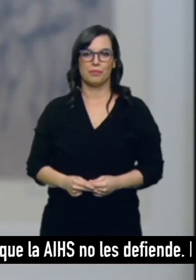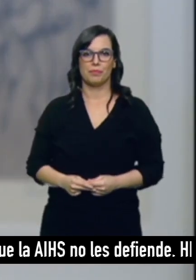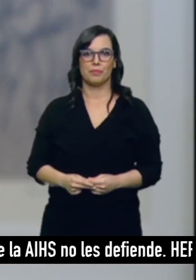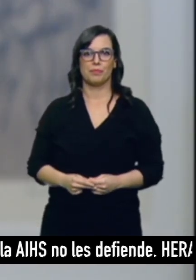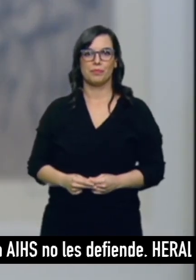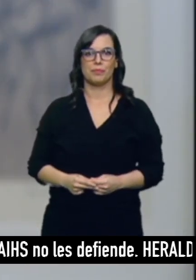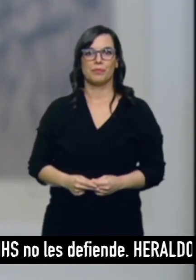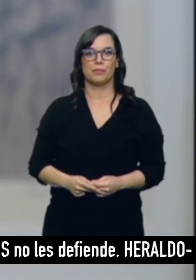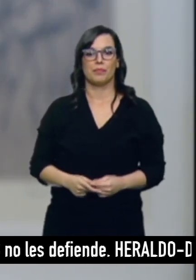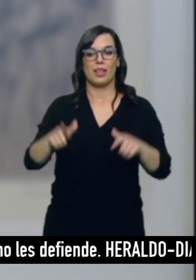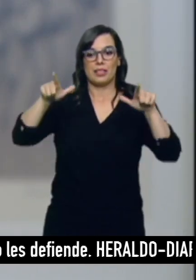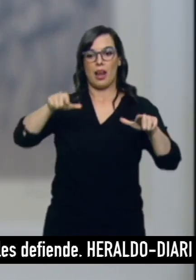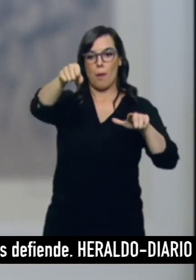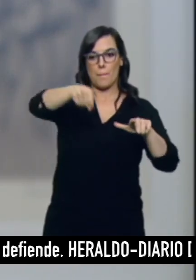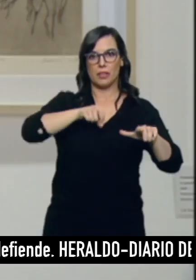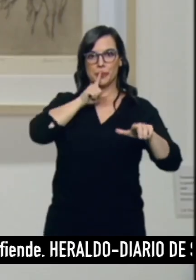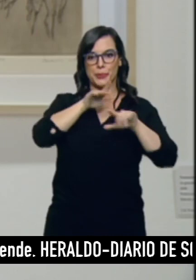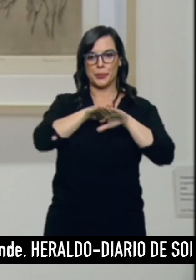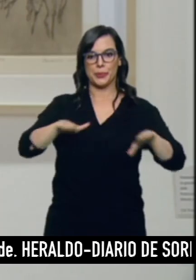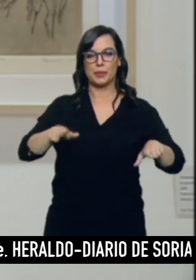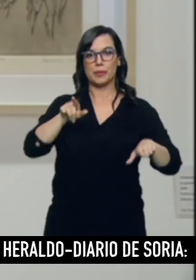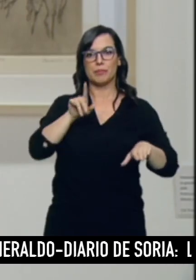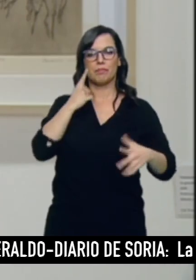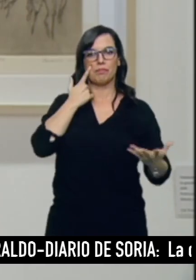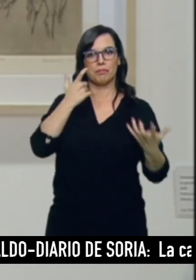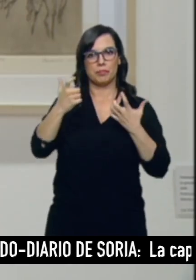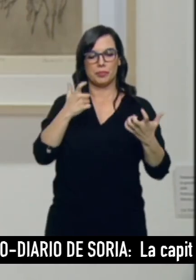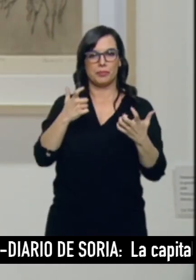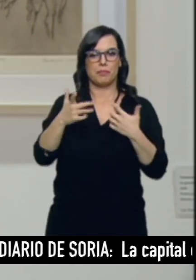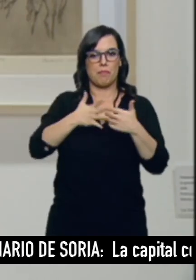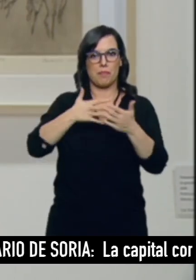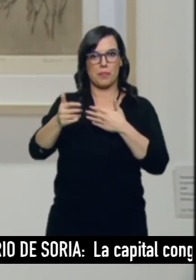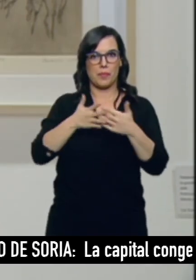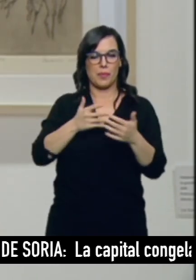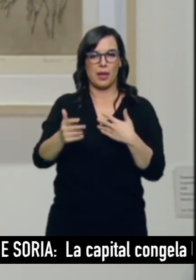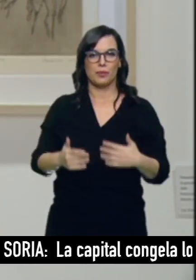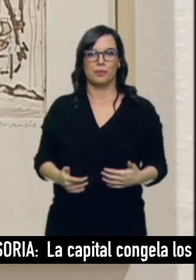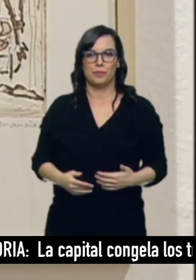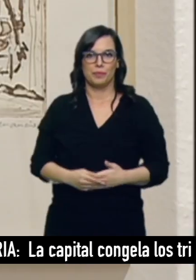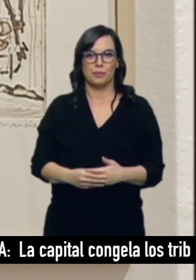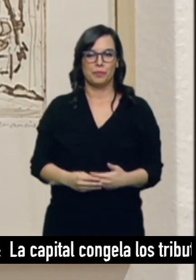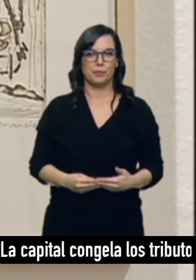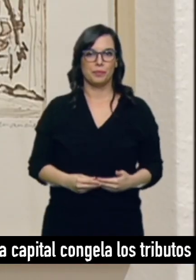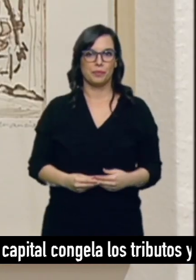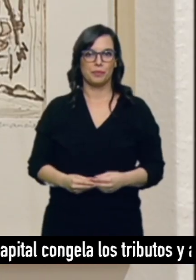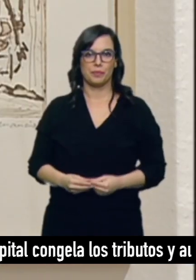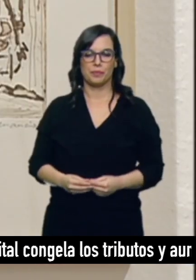En el silencio de una sala vacía es cuando la obra del salmantino Venancio Blanco habla más alto.